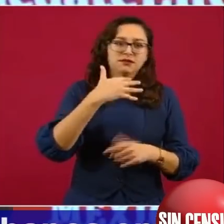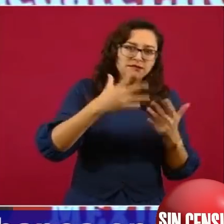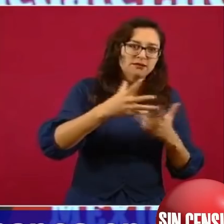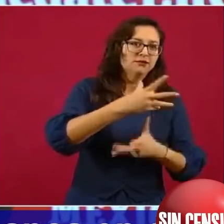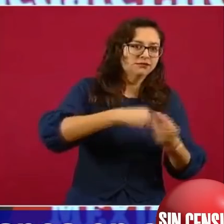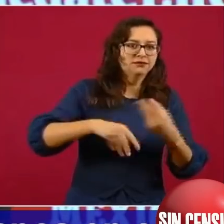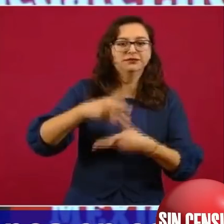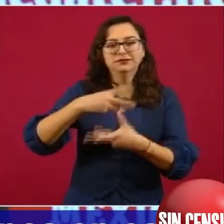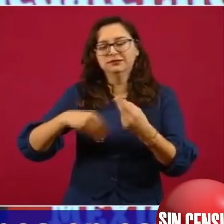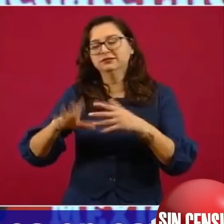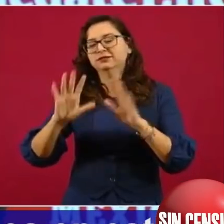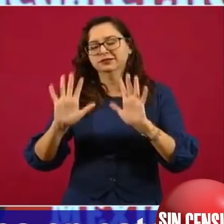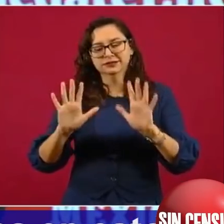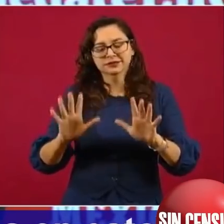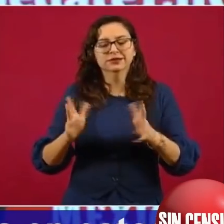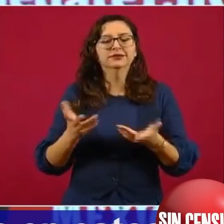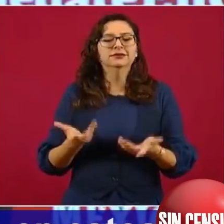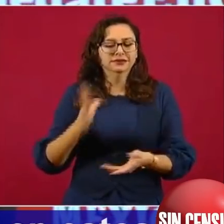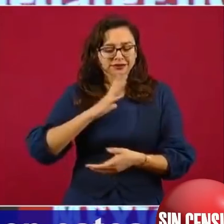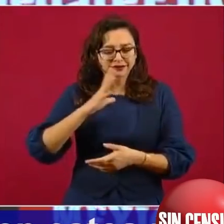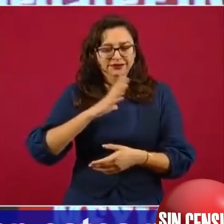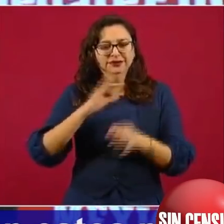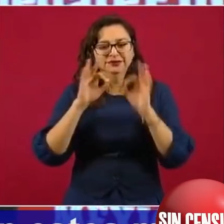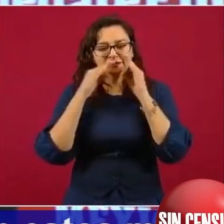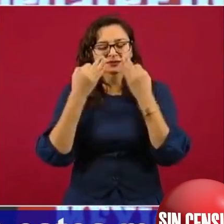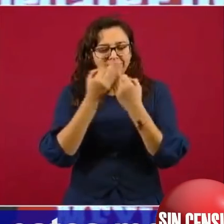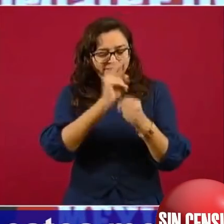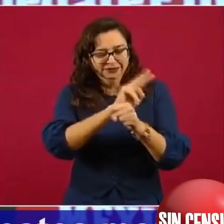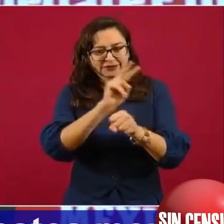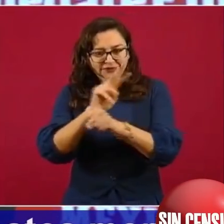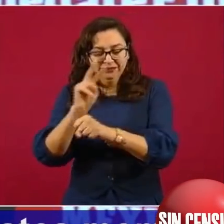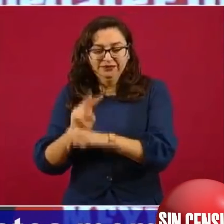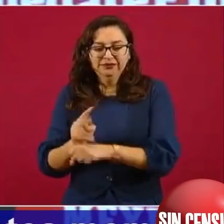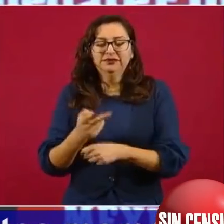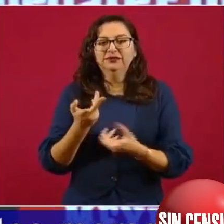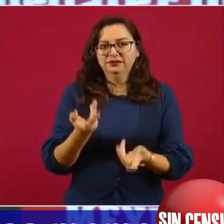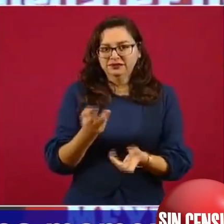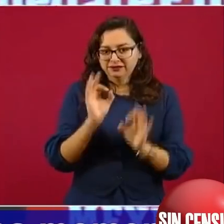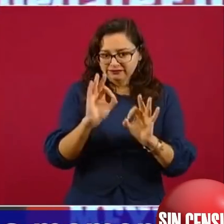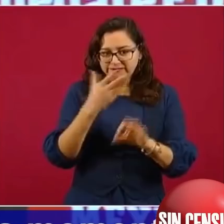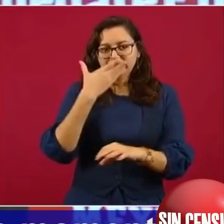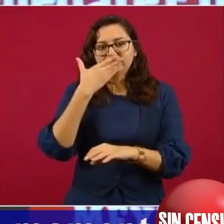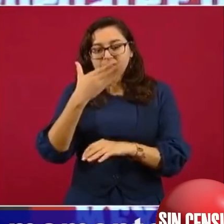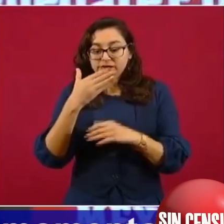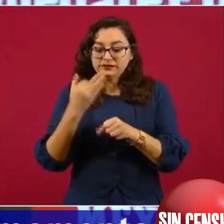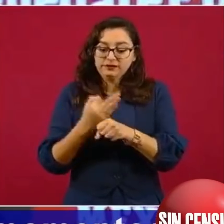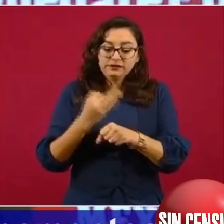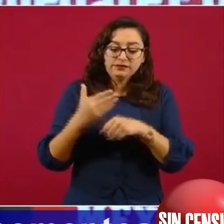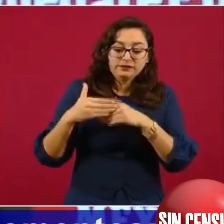de evitarlo. De todas maneras, es muy bueno el que haya tiempo,